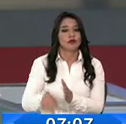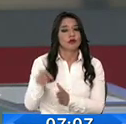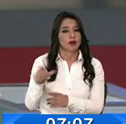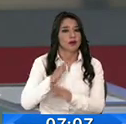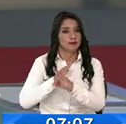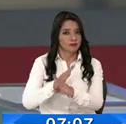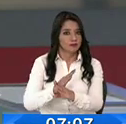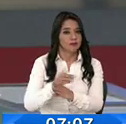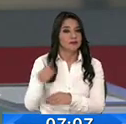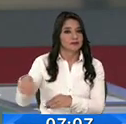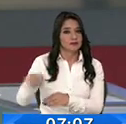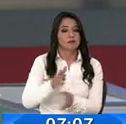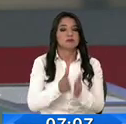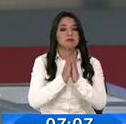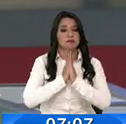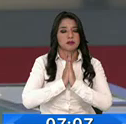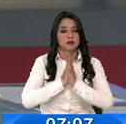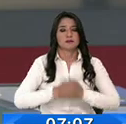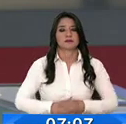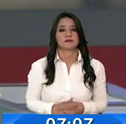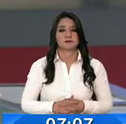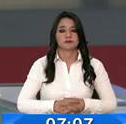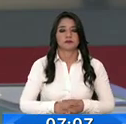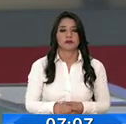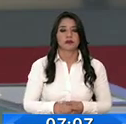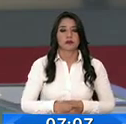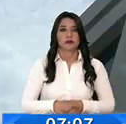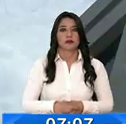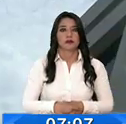habrían solicitado dicha acción